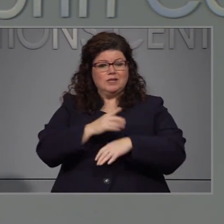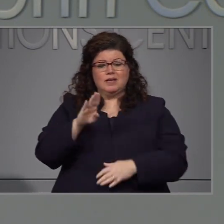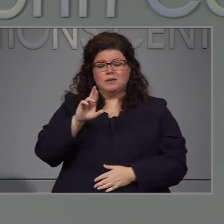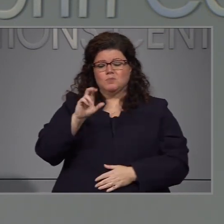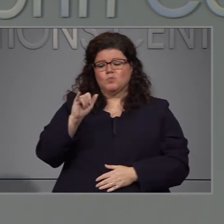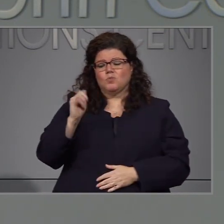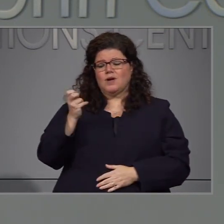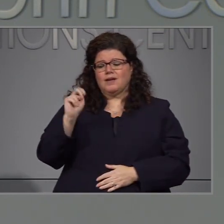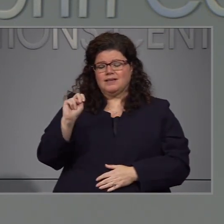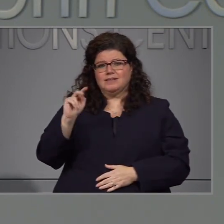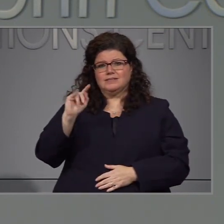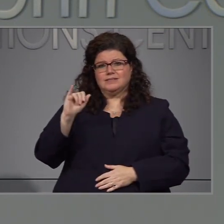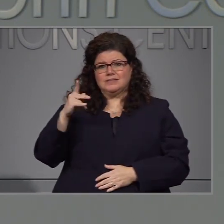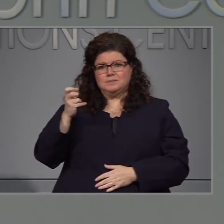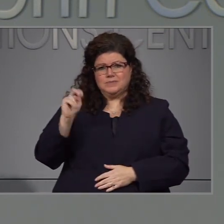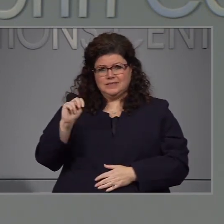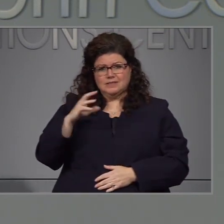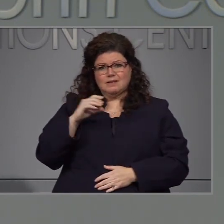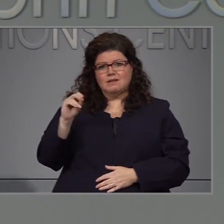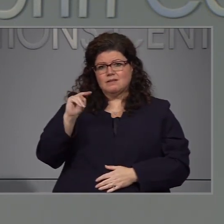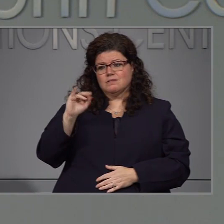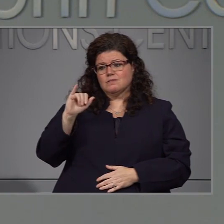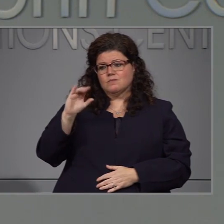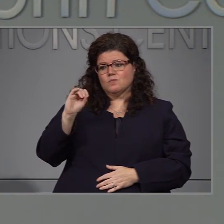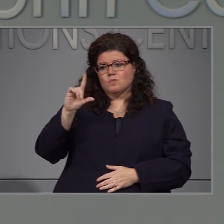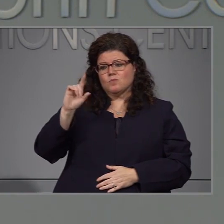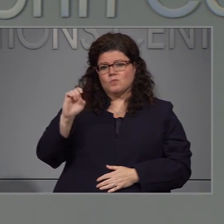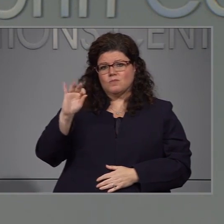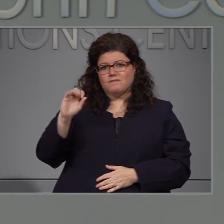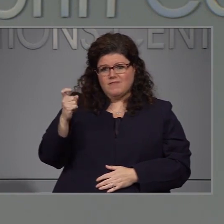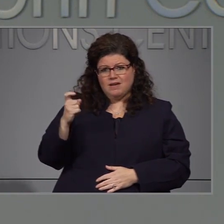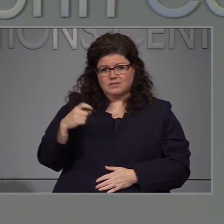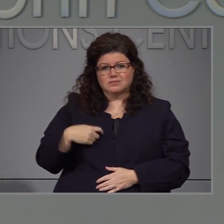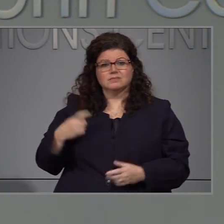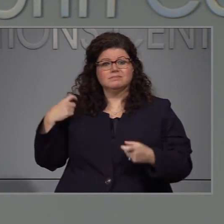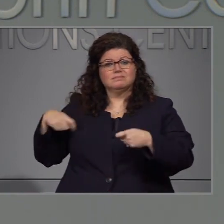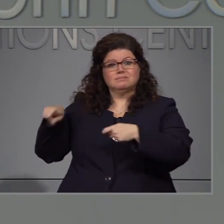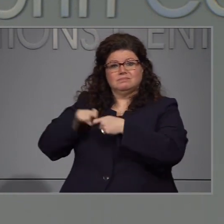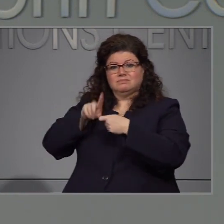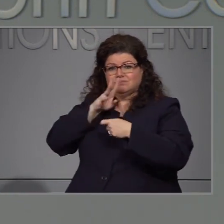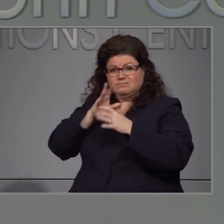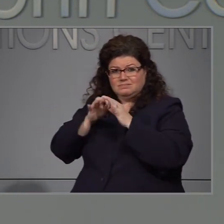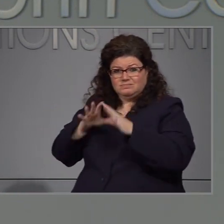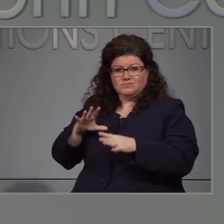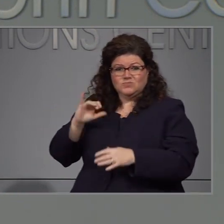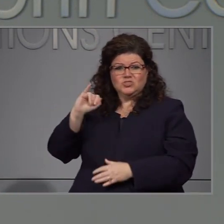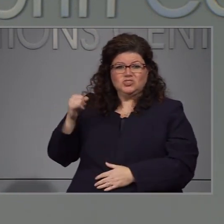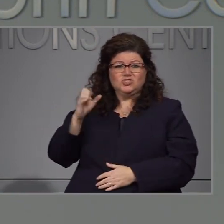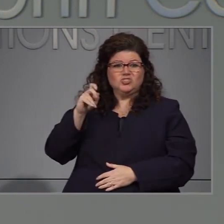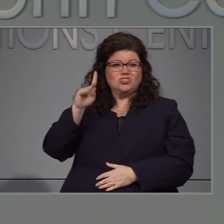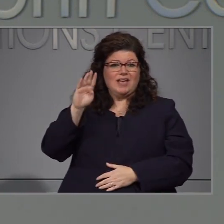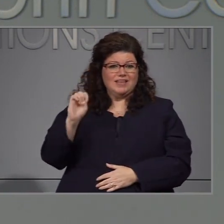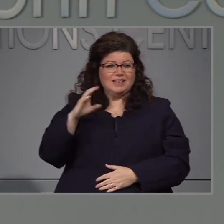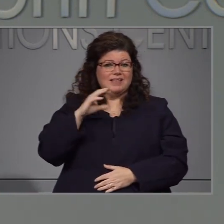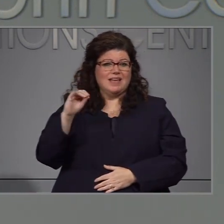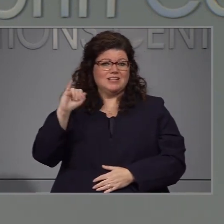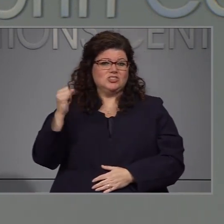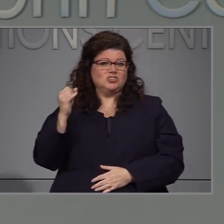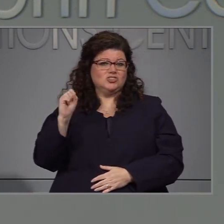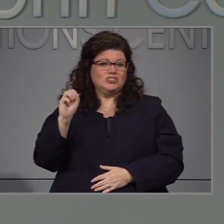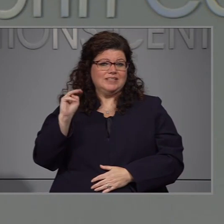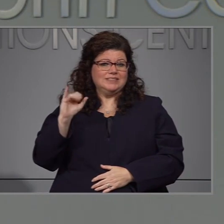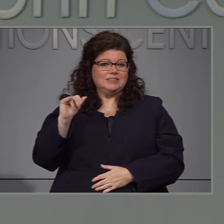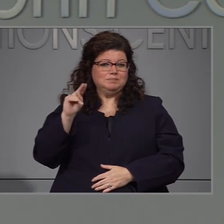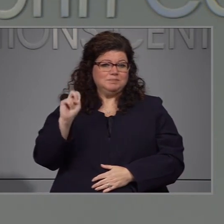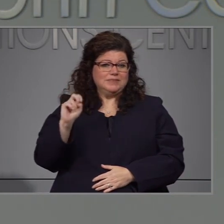Timpton son nuestros intérpretes de lenguaje de señas, y tras cámaras, Jackie y Jasmine Metivier, nuestras intérpretes de